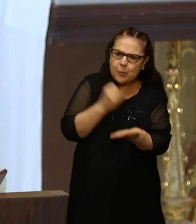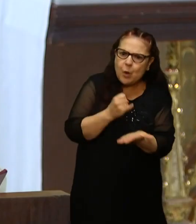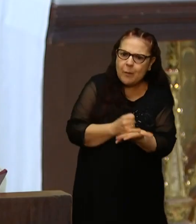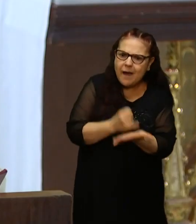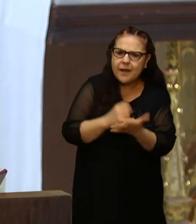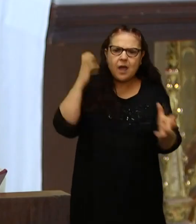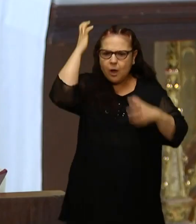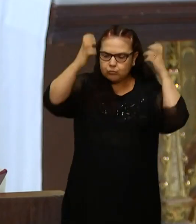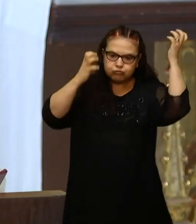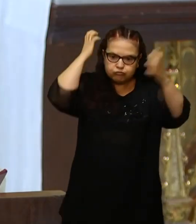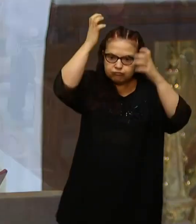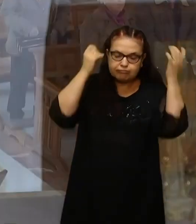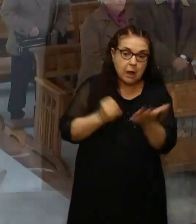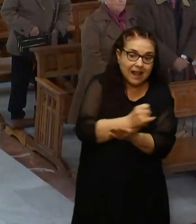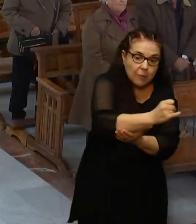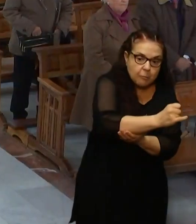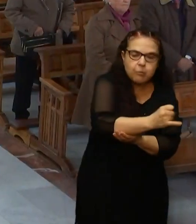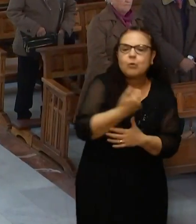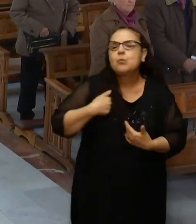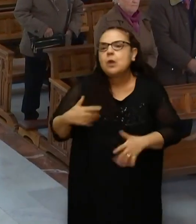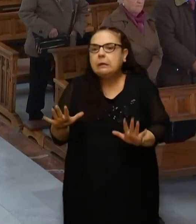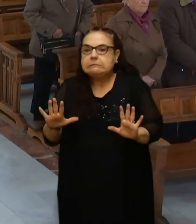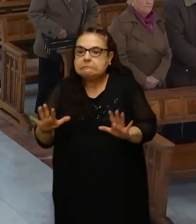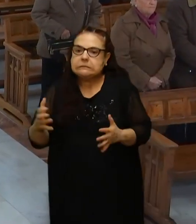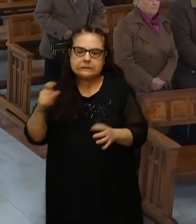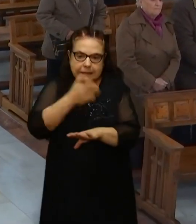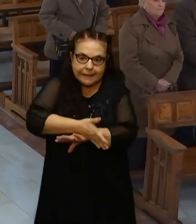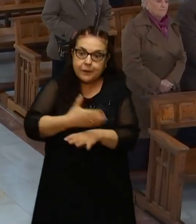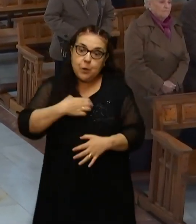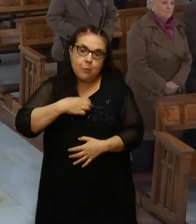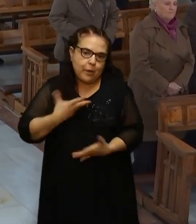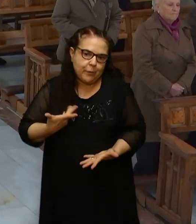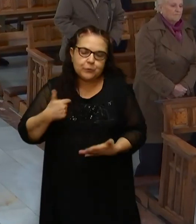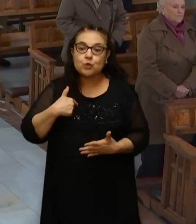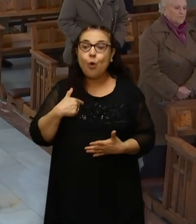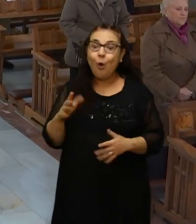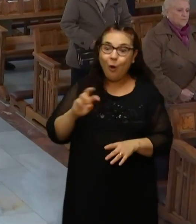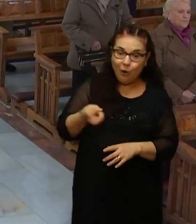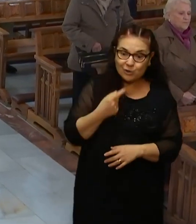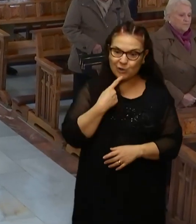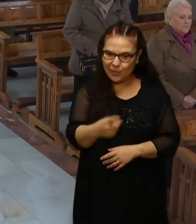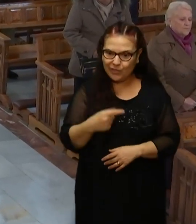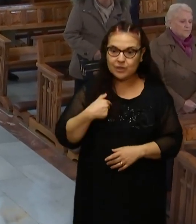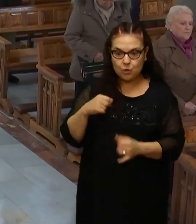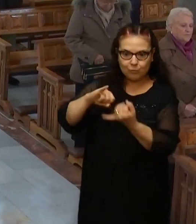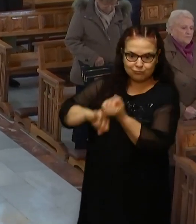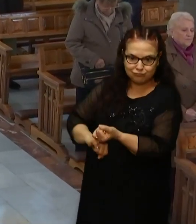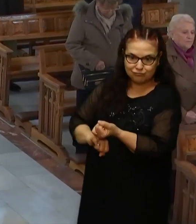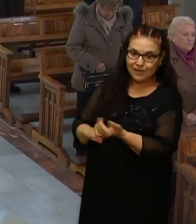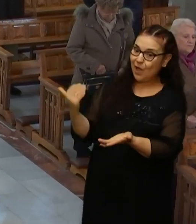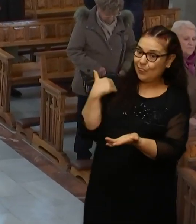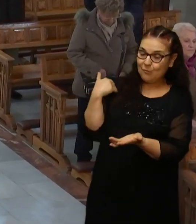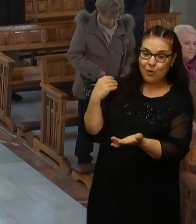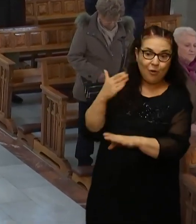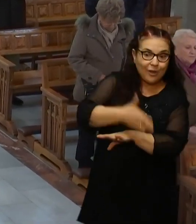Dispénsame, por favor». Otro dijo: «Me acabo de casar y por ello no puedo ir».